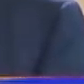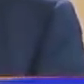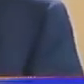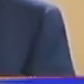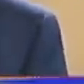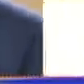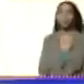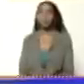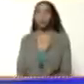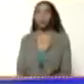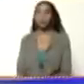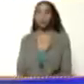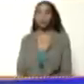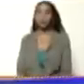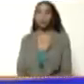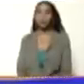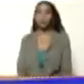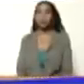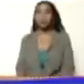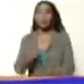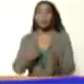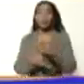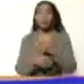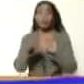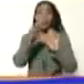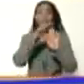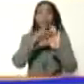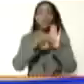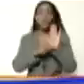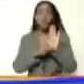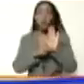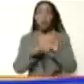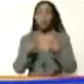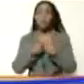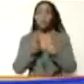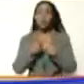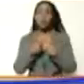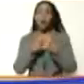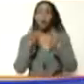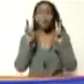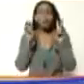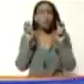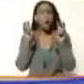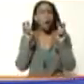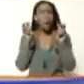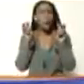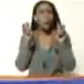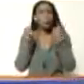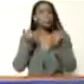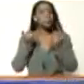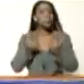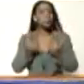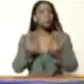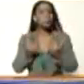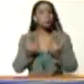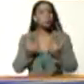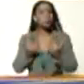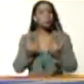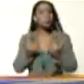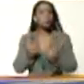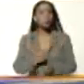económicas salieron al nivel principalmente nuevo y ahora...